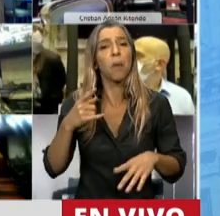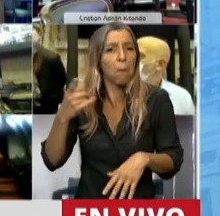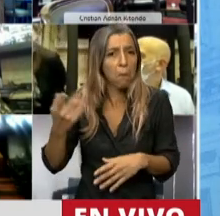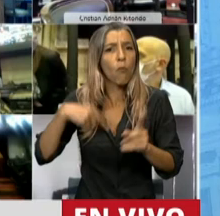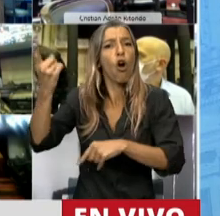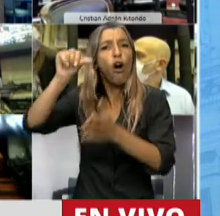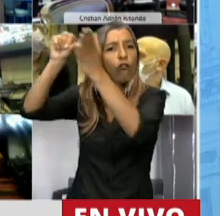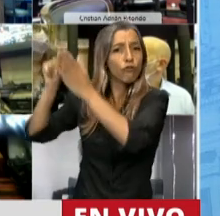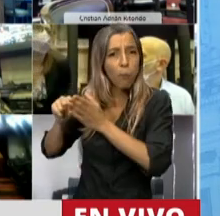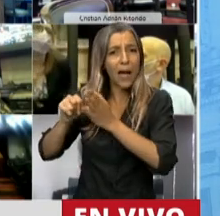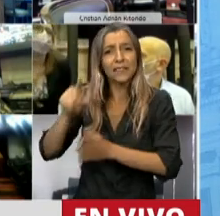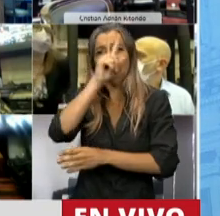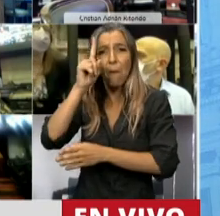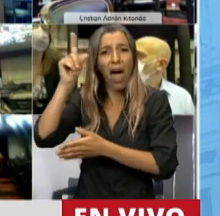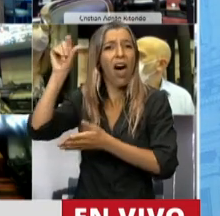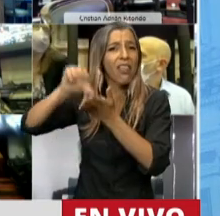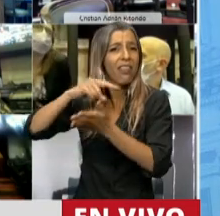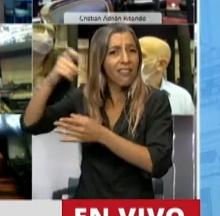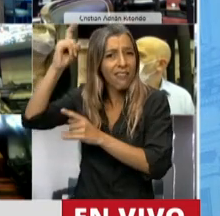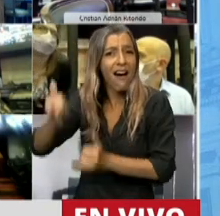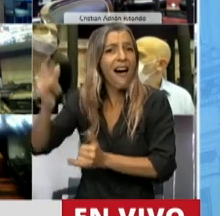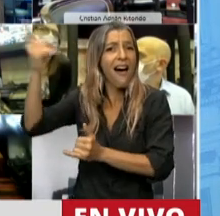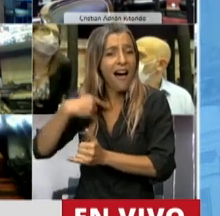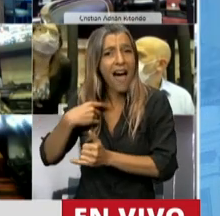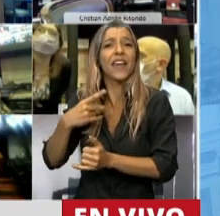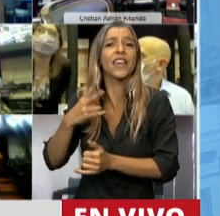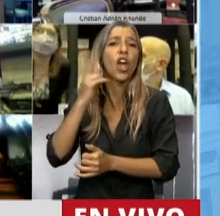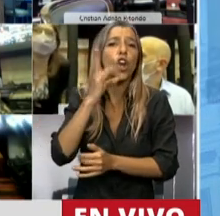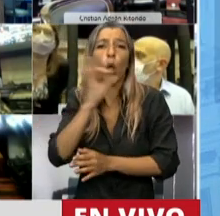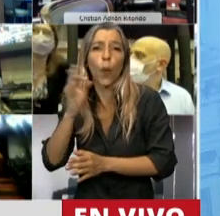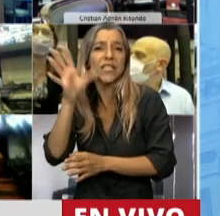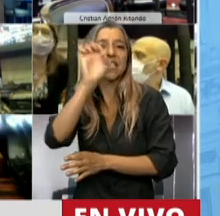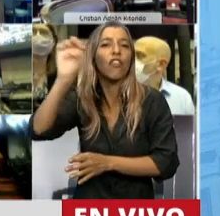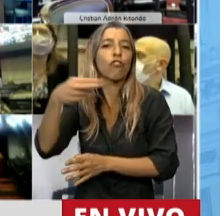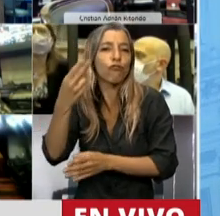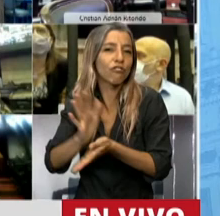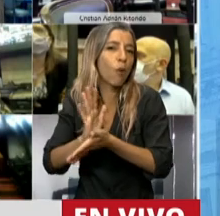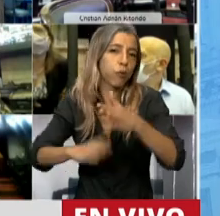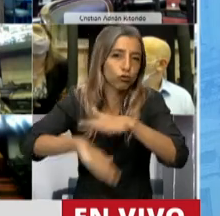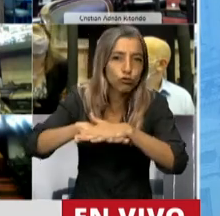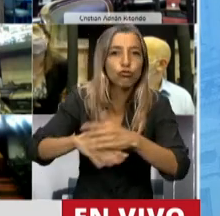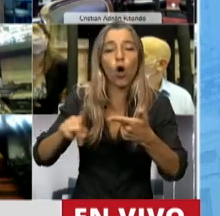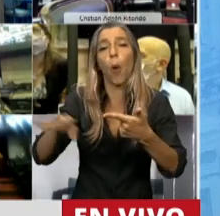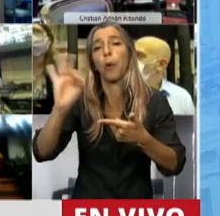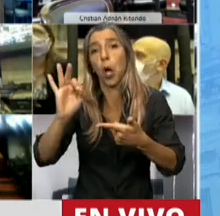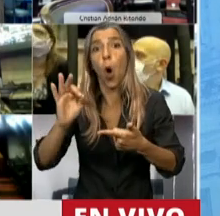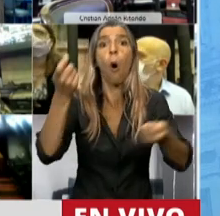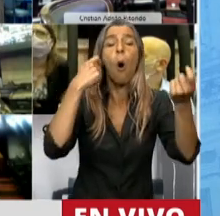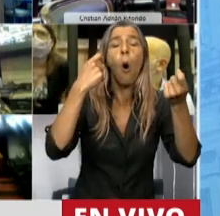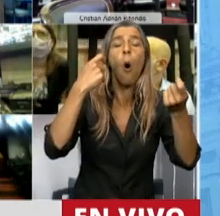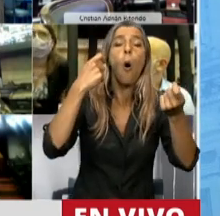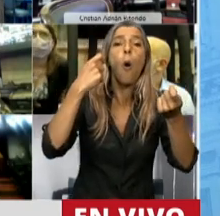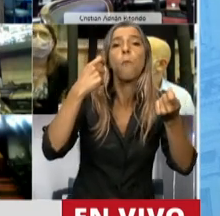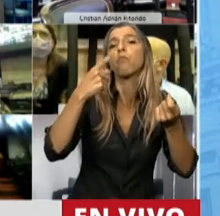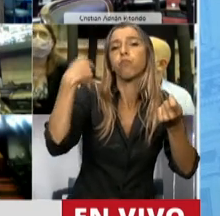tope de 900 euros por cada hijo, y así pasa, por ejemplo, en países como Portugal o como México, que son deducibles los pagos